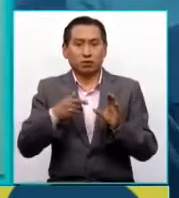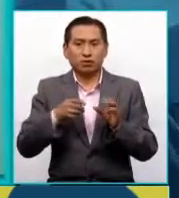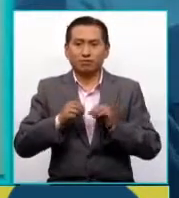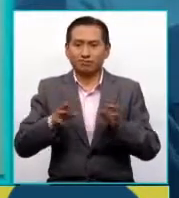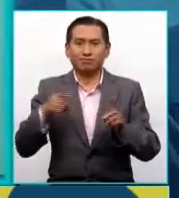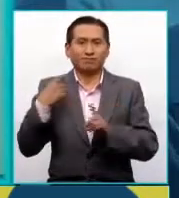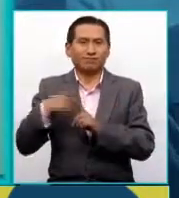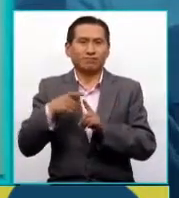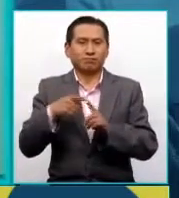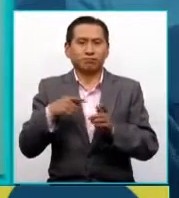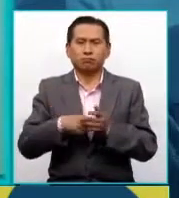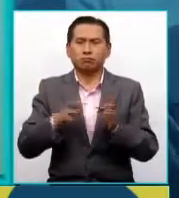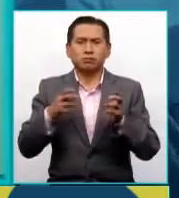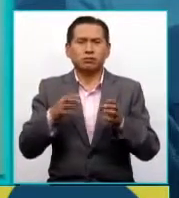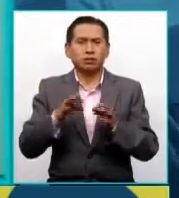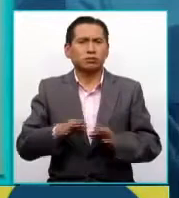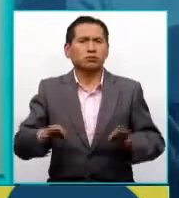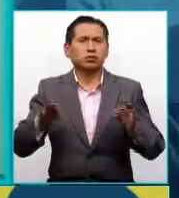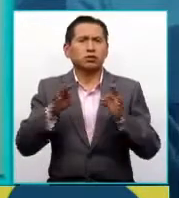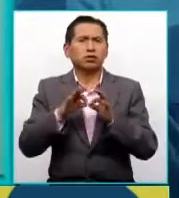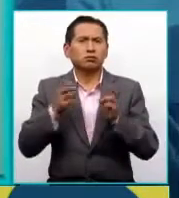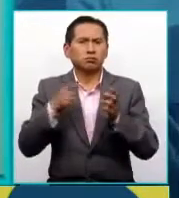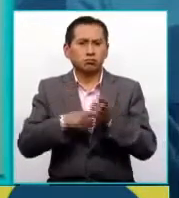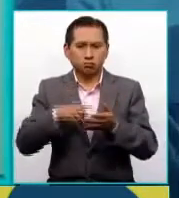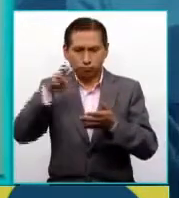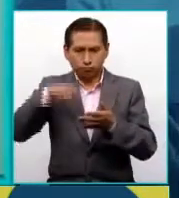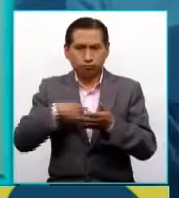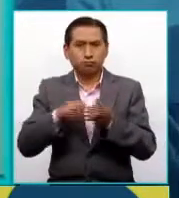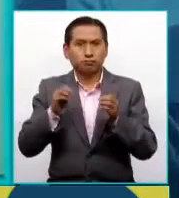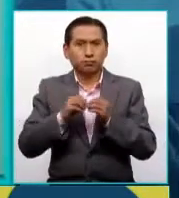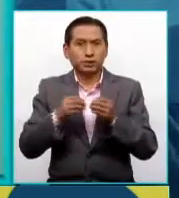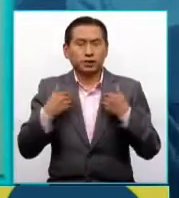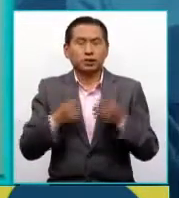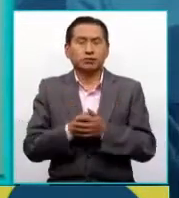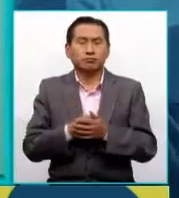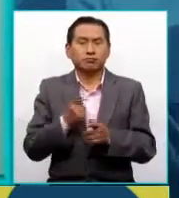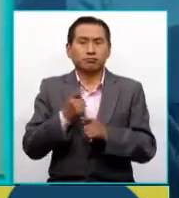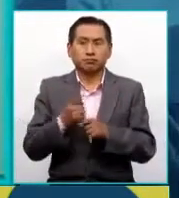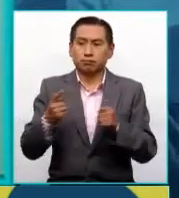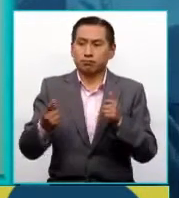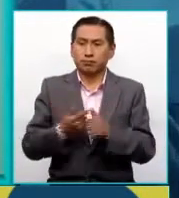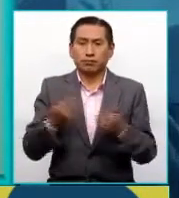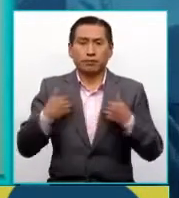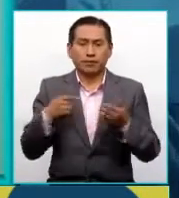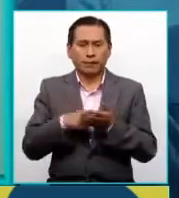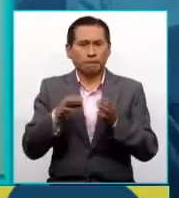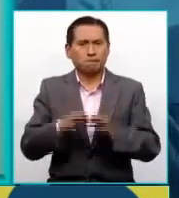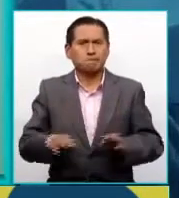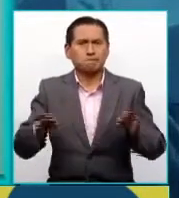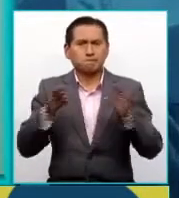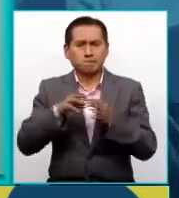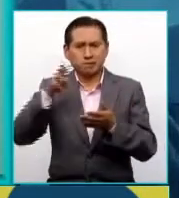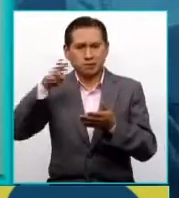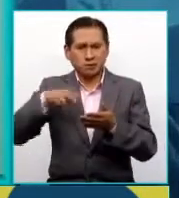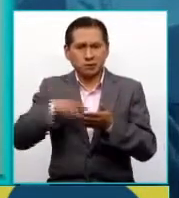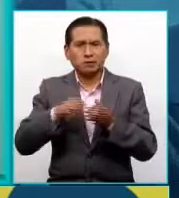campaña, cuyo tema central es el tema de la lectura, ¿no? Hemos tenido un primer panel sobre la importancia de la lectura, y justamente el